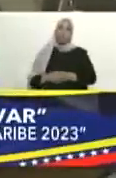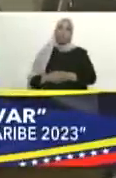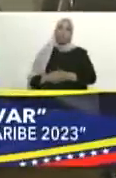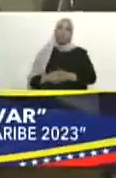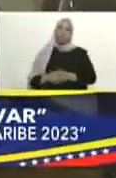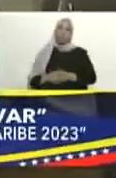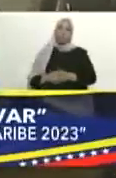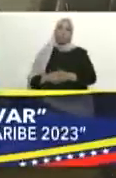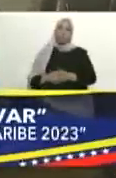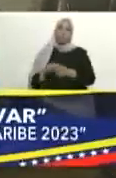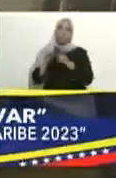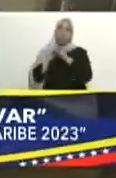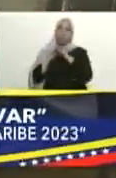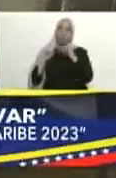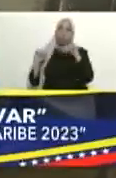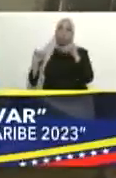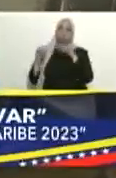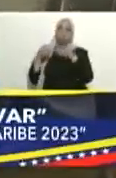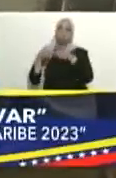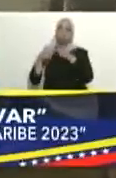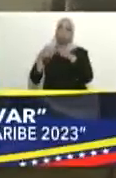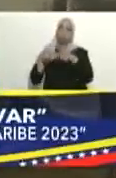y al culminar su travesía